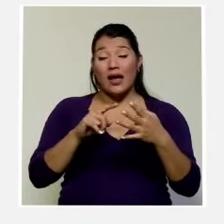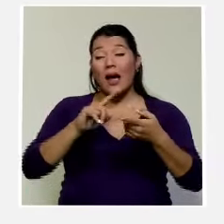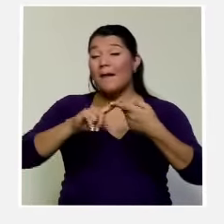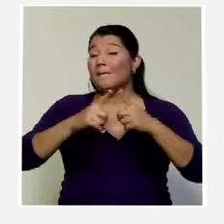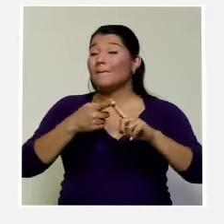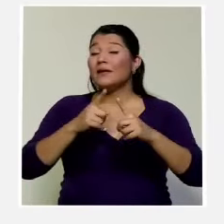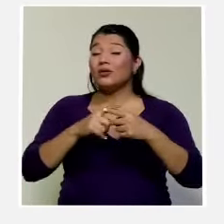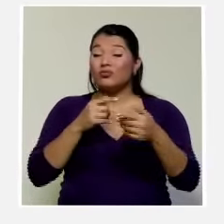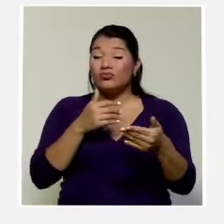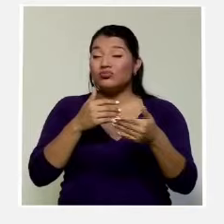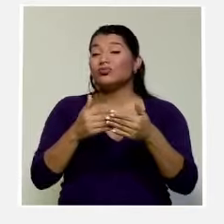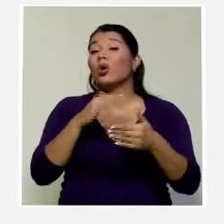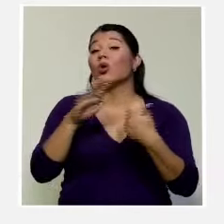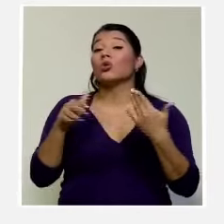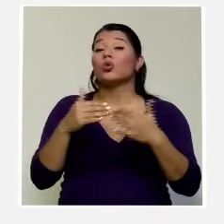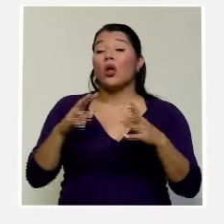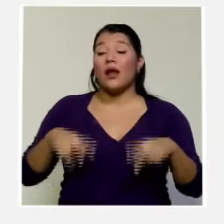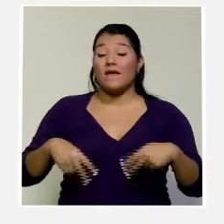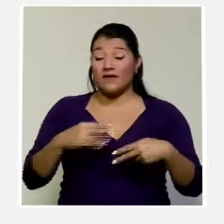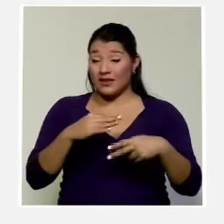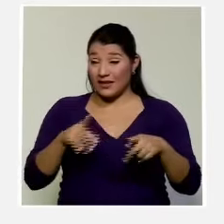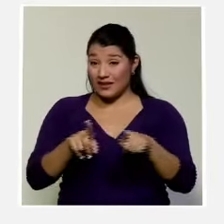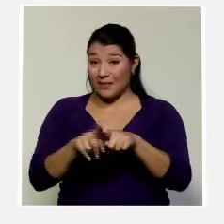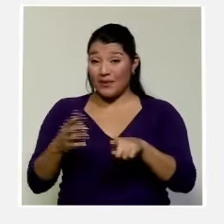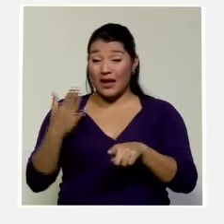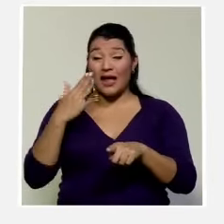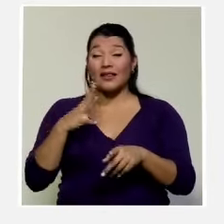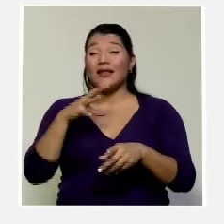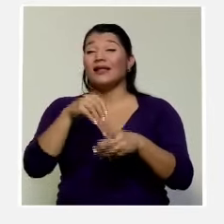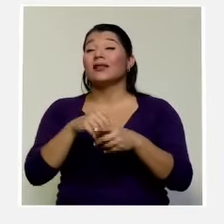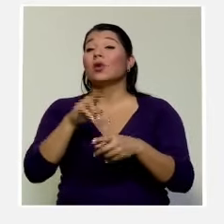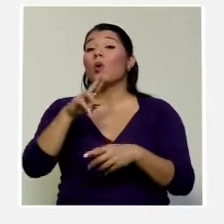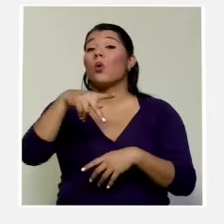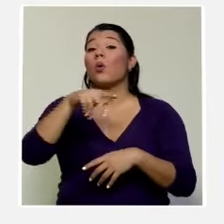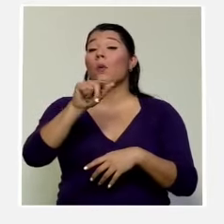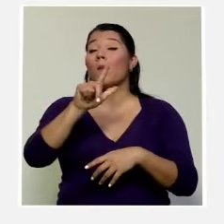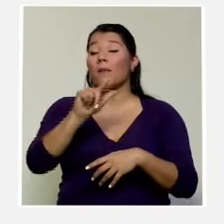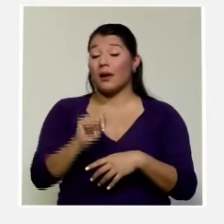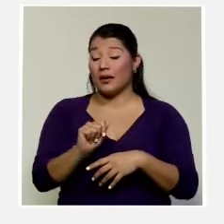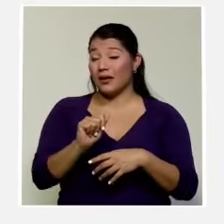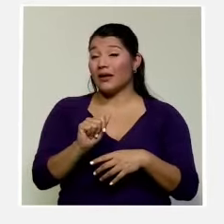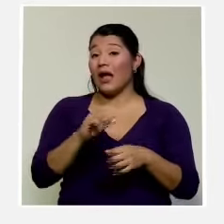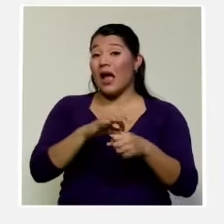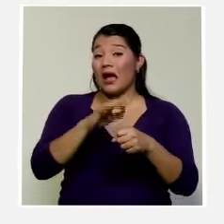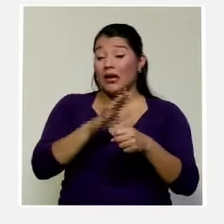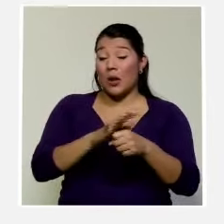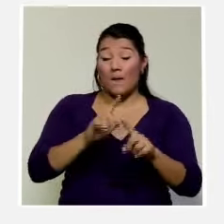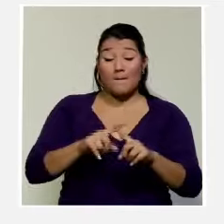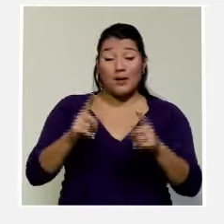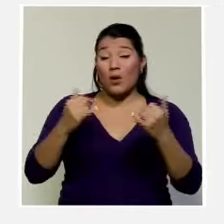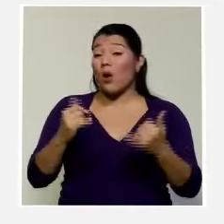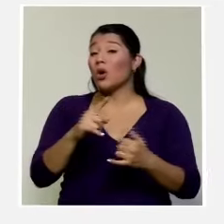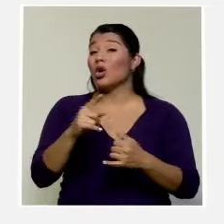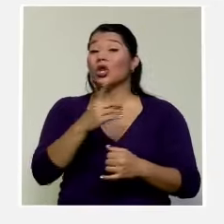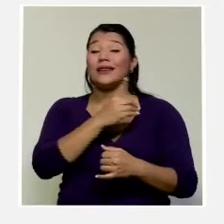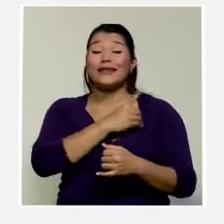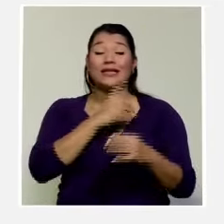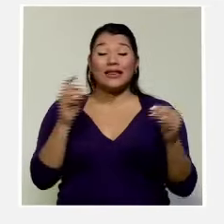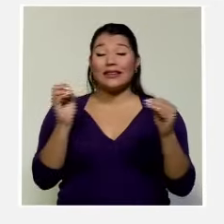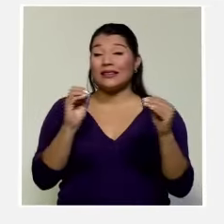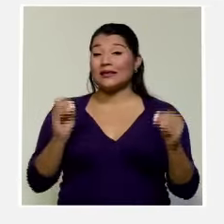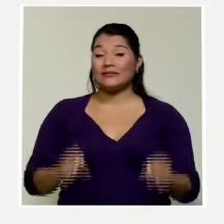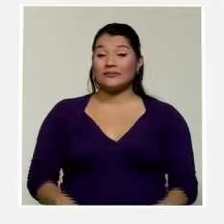toda la vida y que también fue directivo de Upala Investments y Upala Agrícola, pero que hoy día no es director de ninguna de